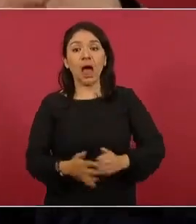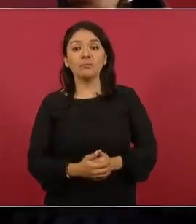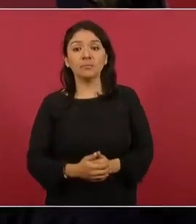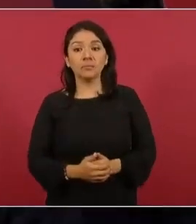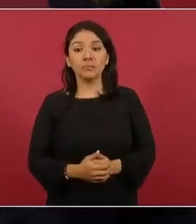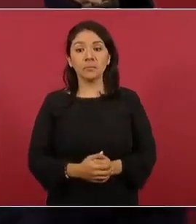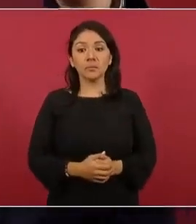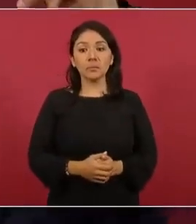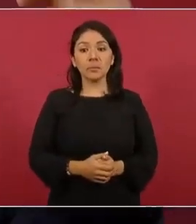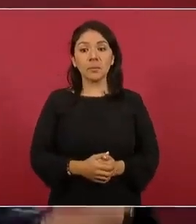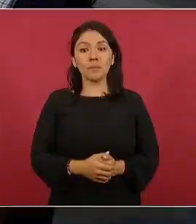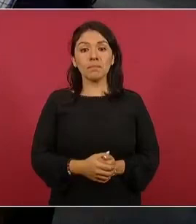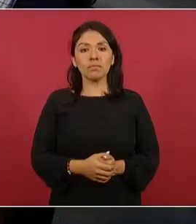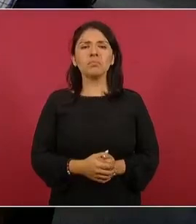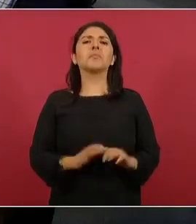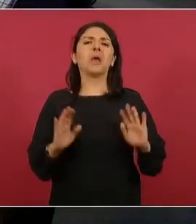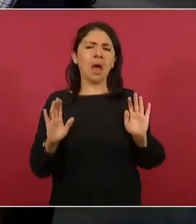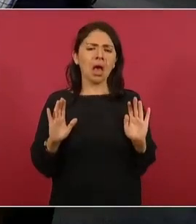Pueden